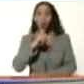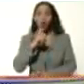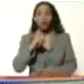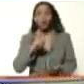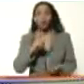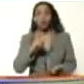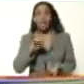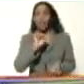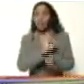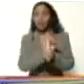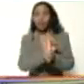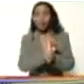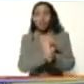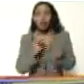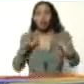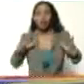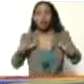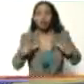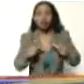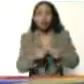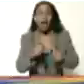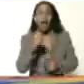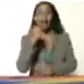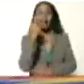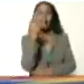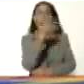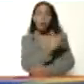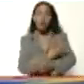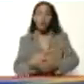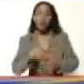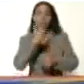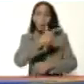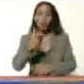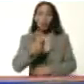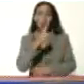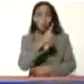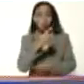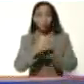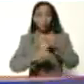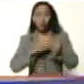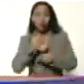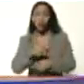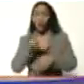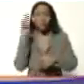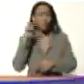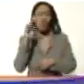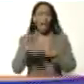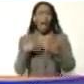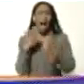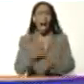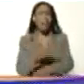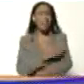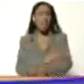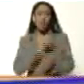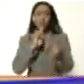se redujo a 3 millones de habitantes. Un genocidio nunca antes conocido.